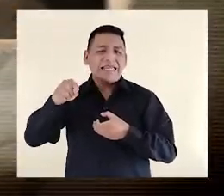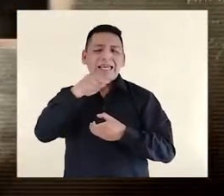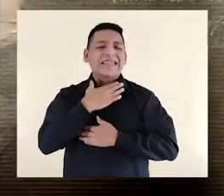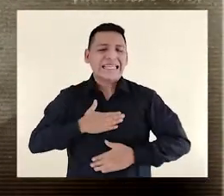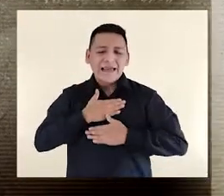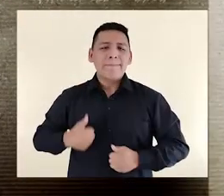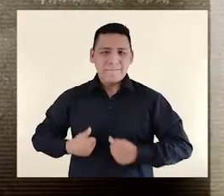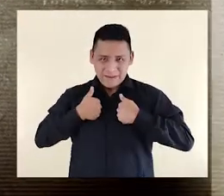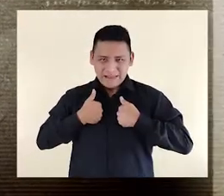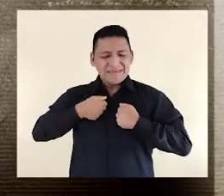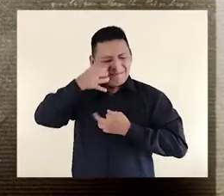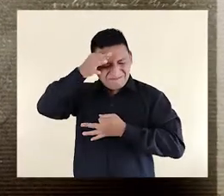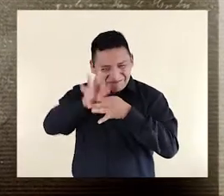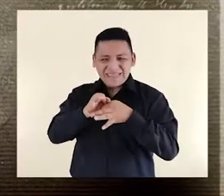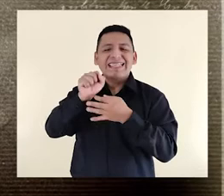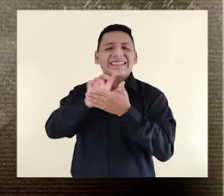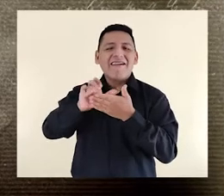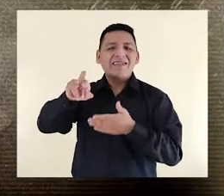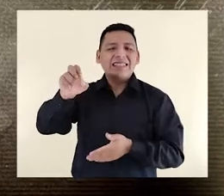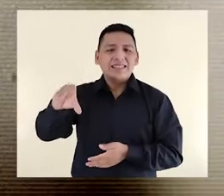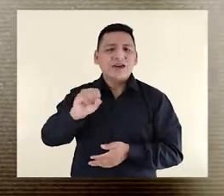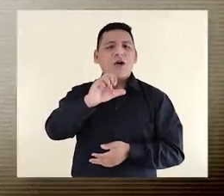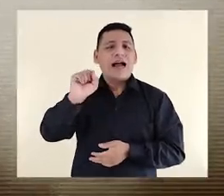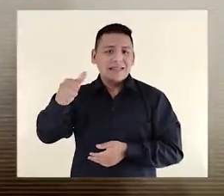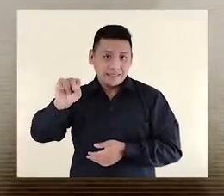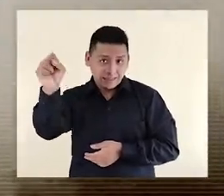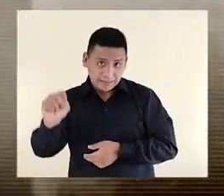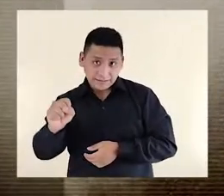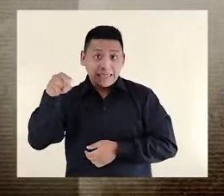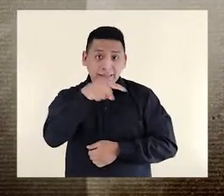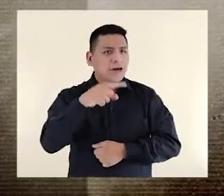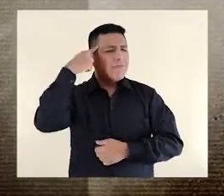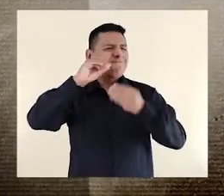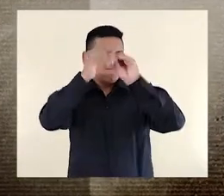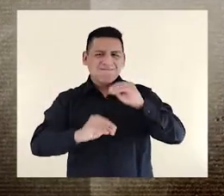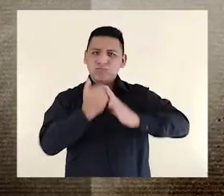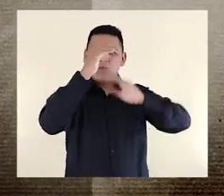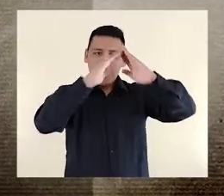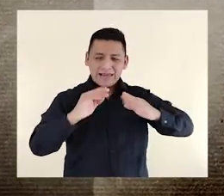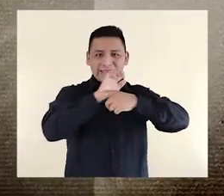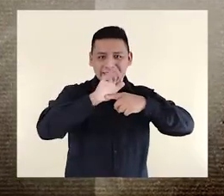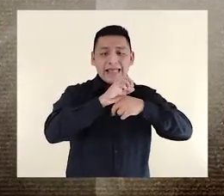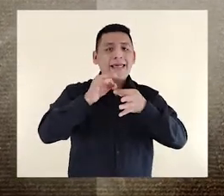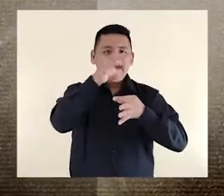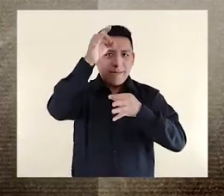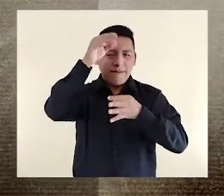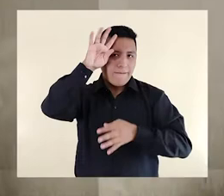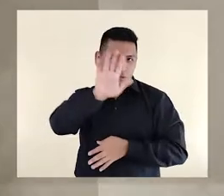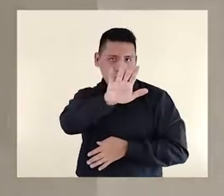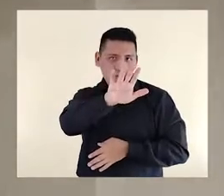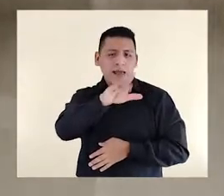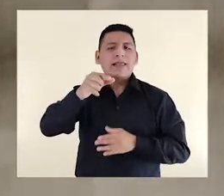desean vivir bajo la espiritualidad de San Francisco de Asís. En ese sentido, crearon su Casa de Ejercicios Espirituales en el huerto